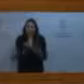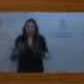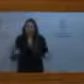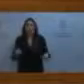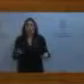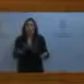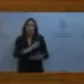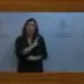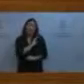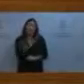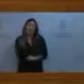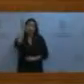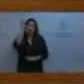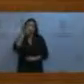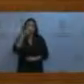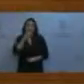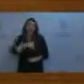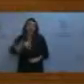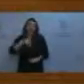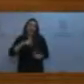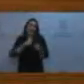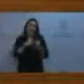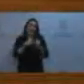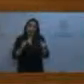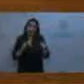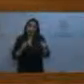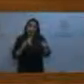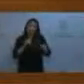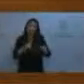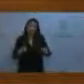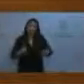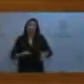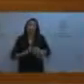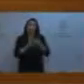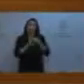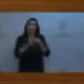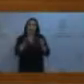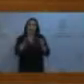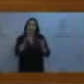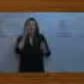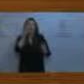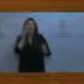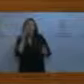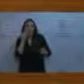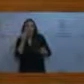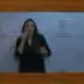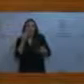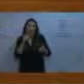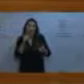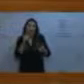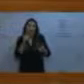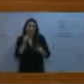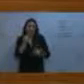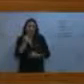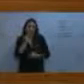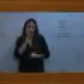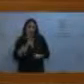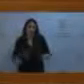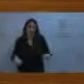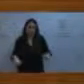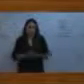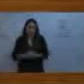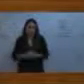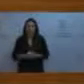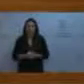no, a los intereses generales de Asturias, en este caso, en lo que es el salamiento y depuración de aguas residuales. Por tanto, lo que estamos